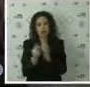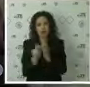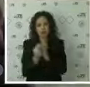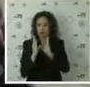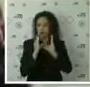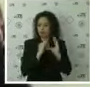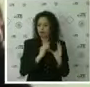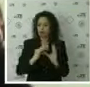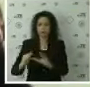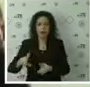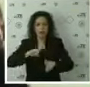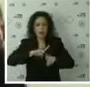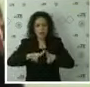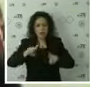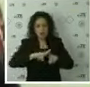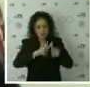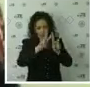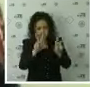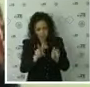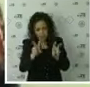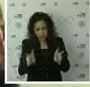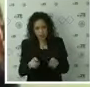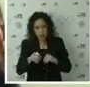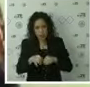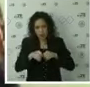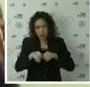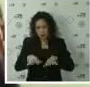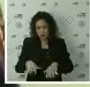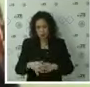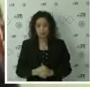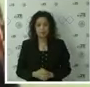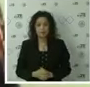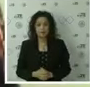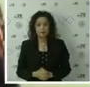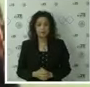las distintas informaciones de materias que